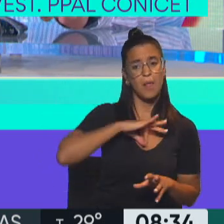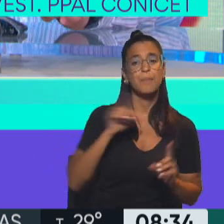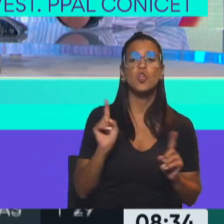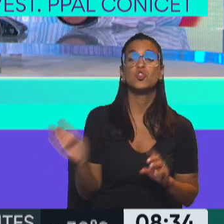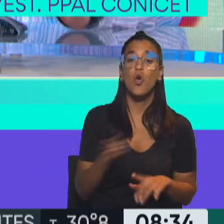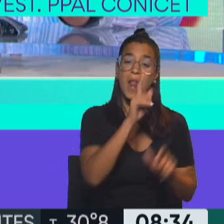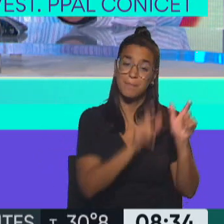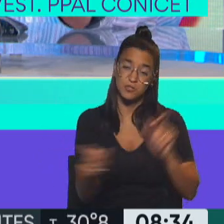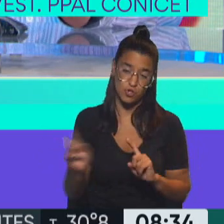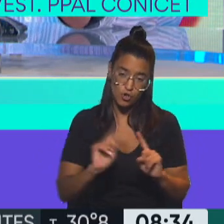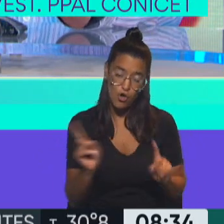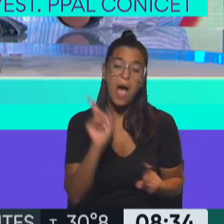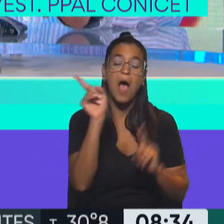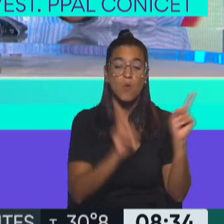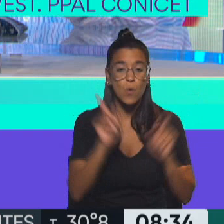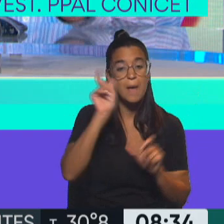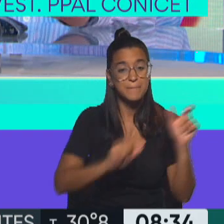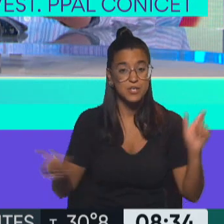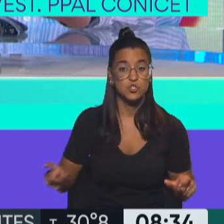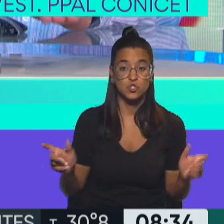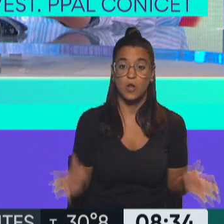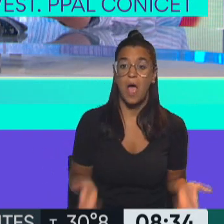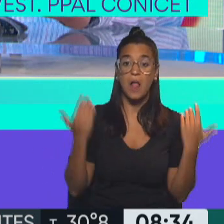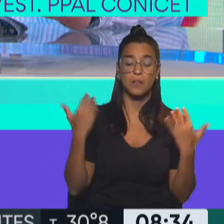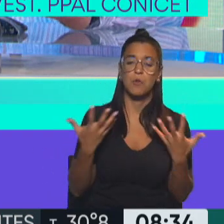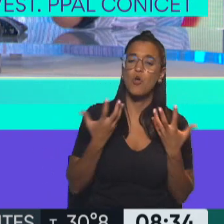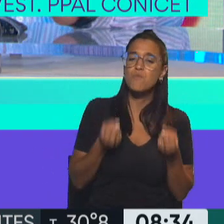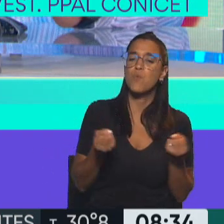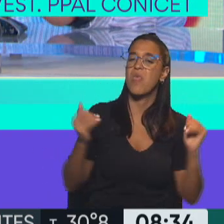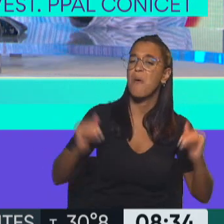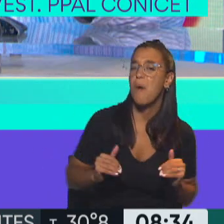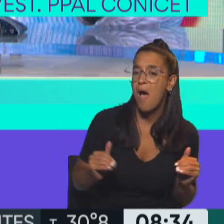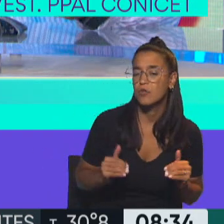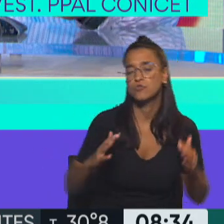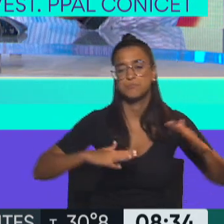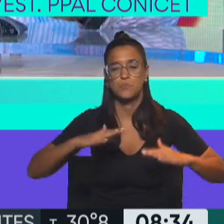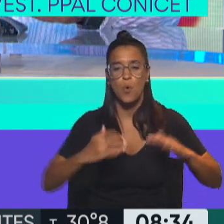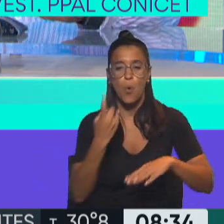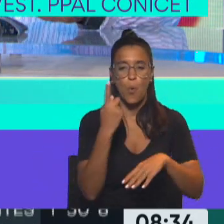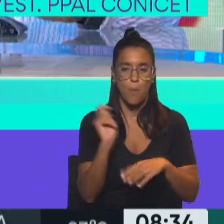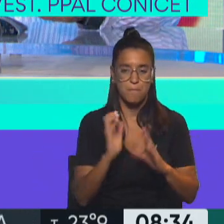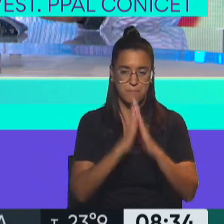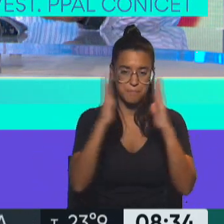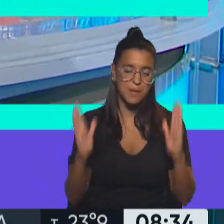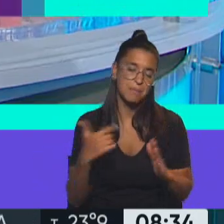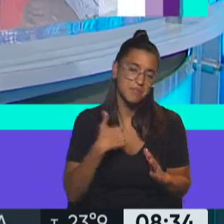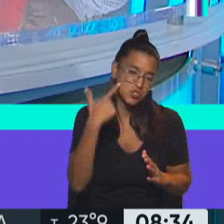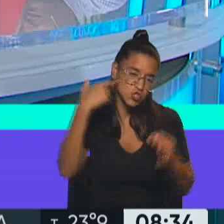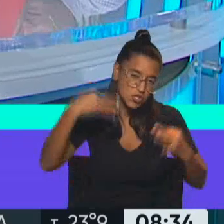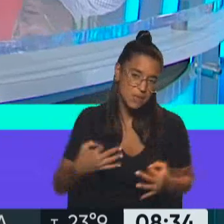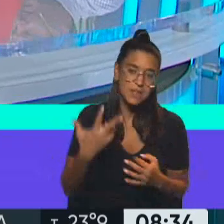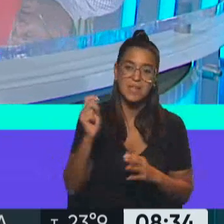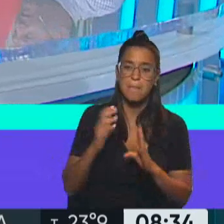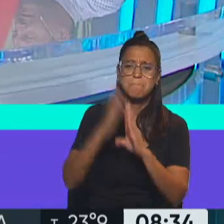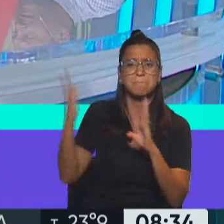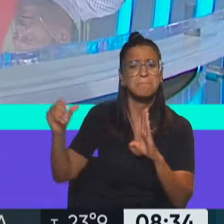las personas. Hay personas que salen de la infección con una inmunidad baja. Entonces, promedio un mes yo creo que es razonable y 3 meses